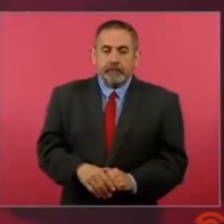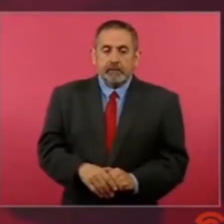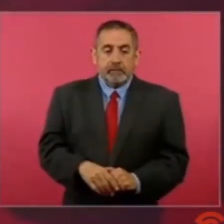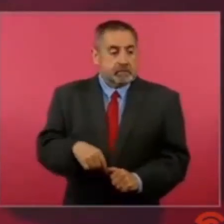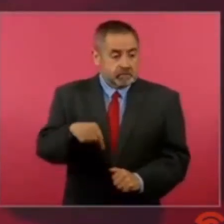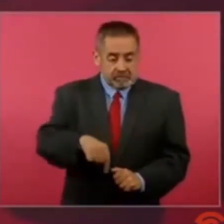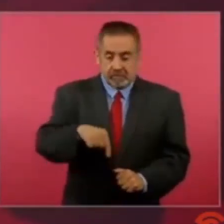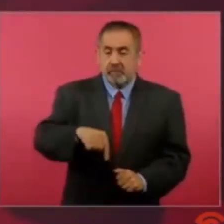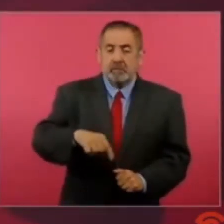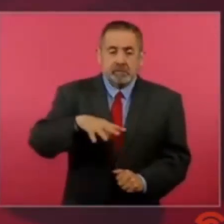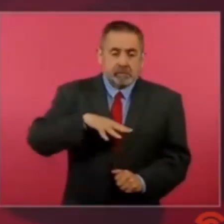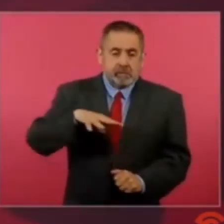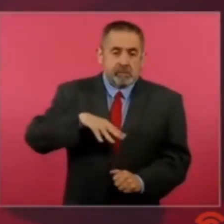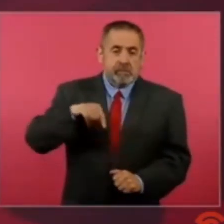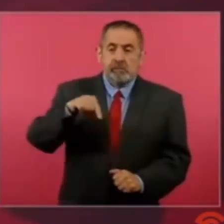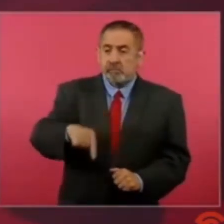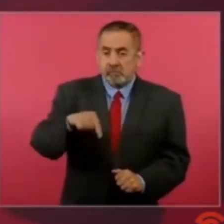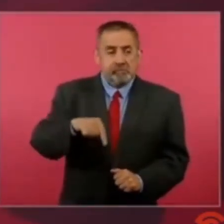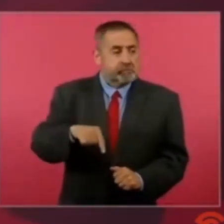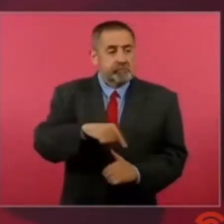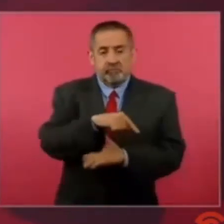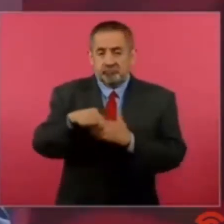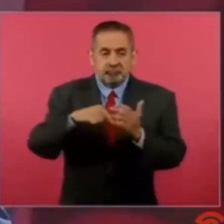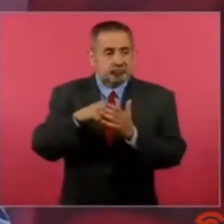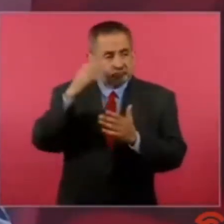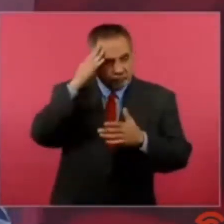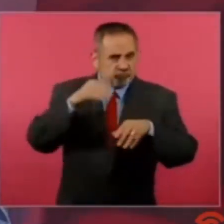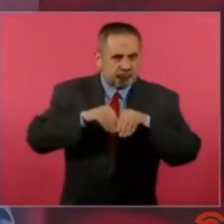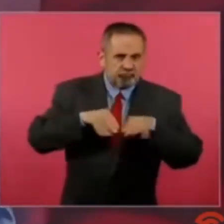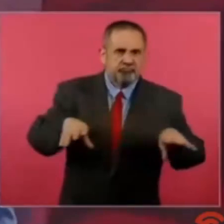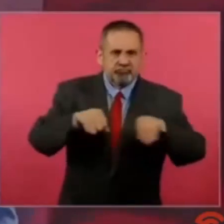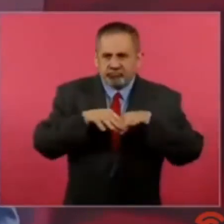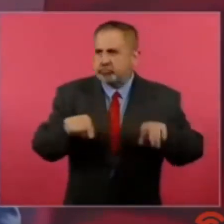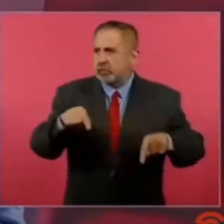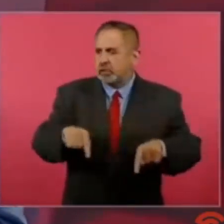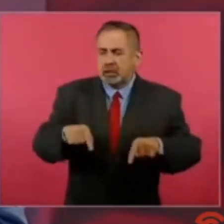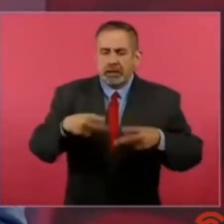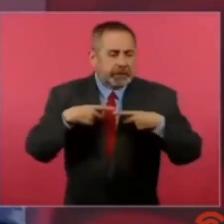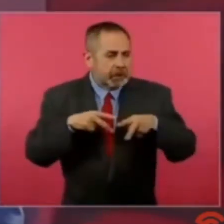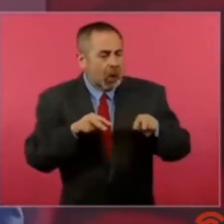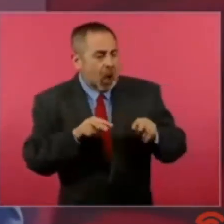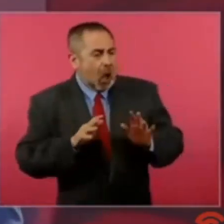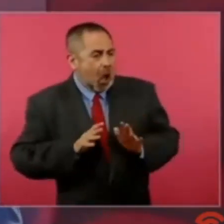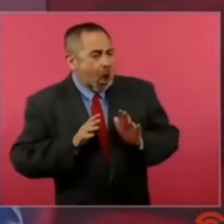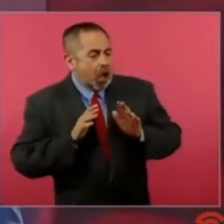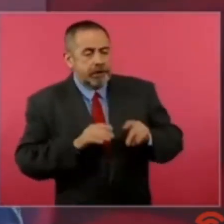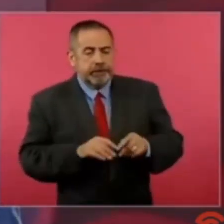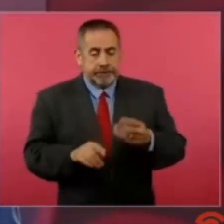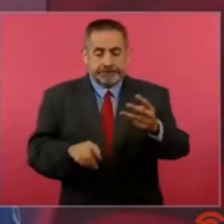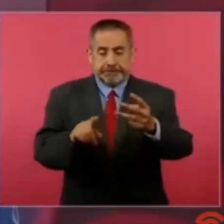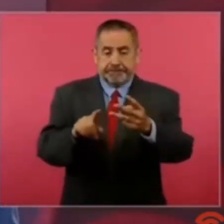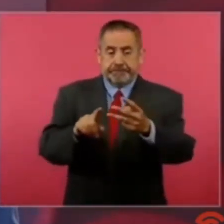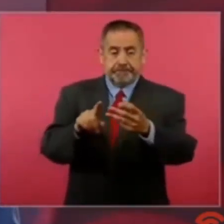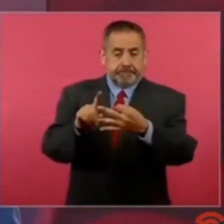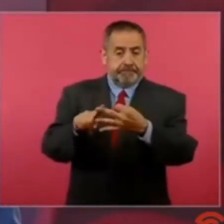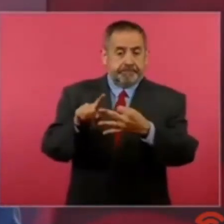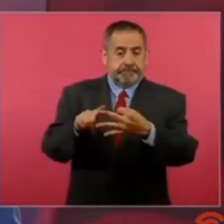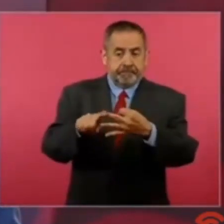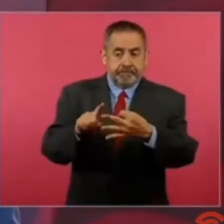aquí sí, aquí están todos los medios. Y lo tercero es que